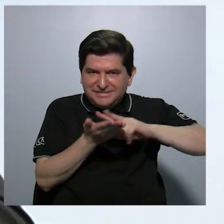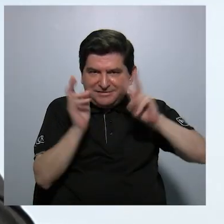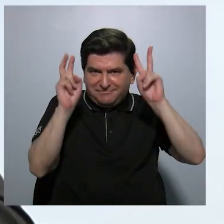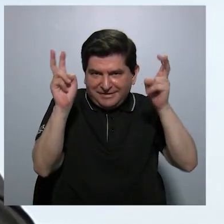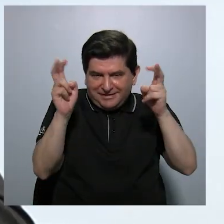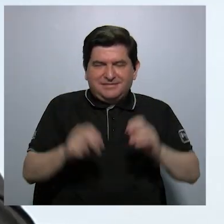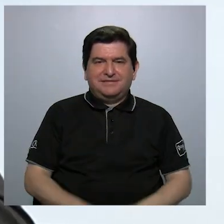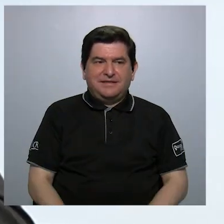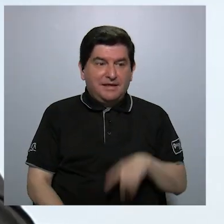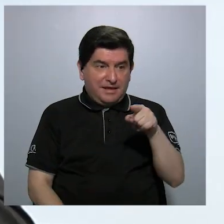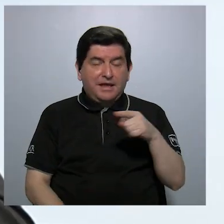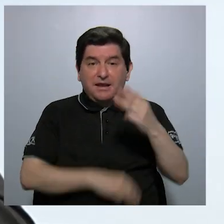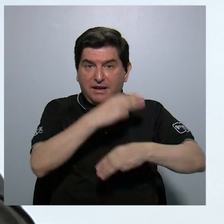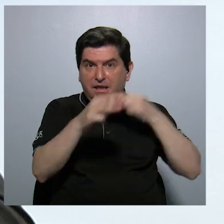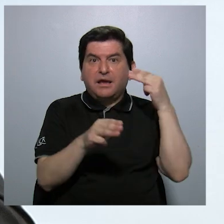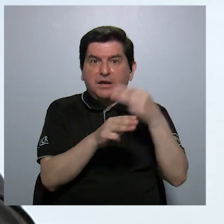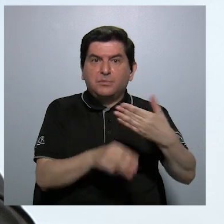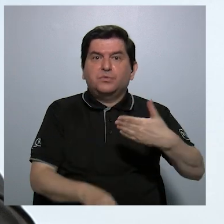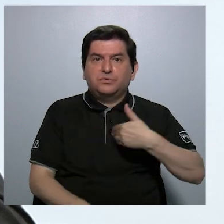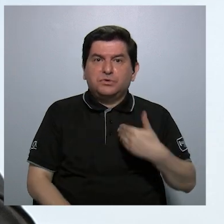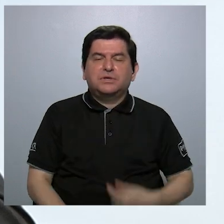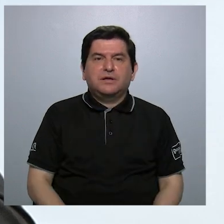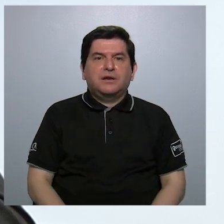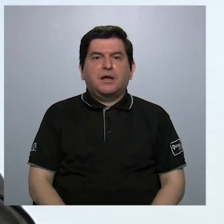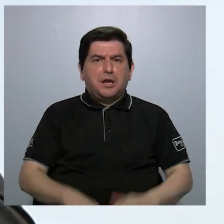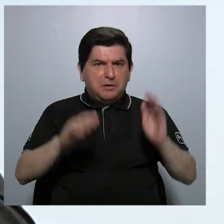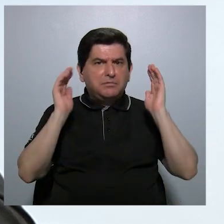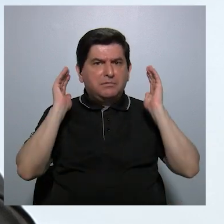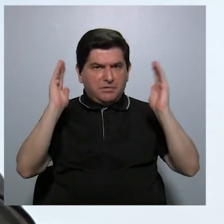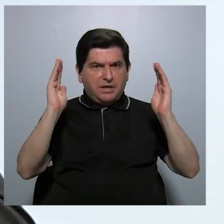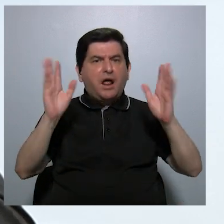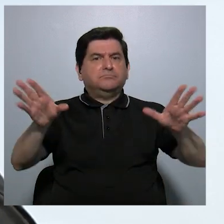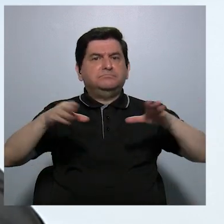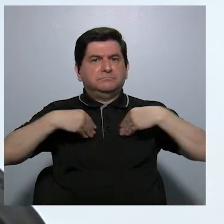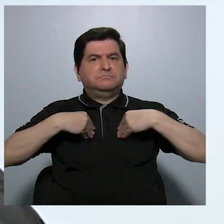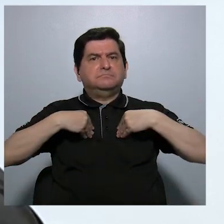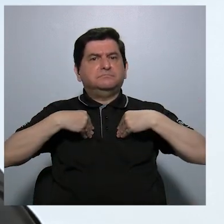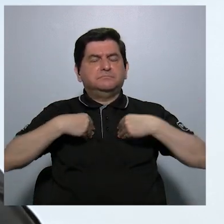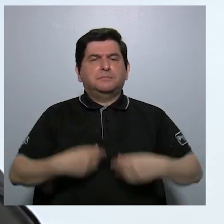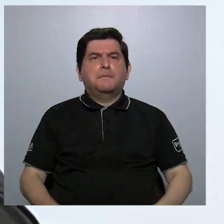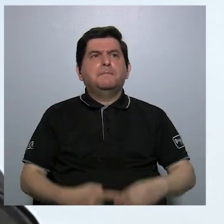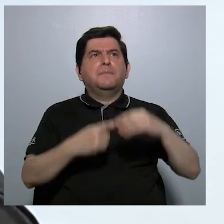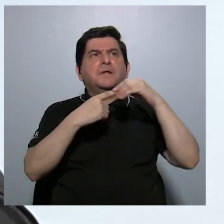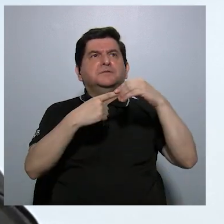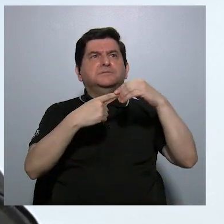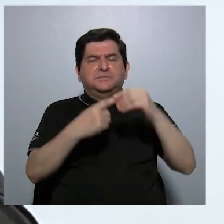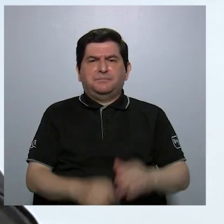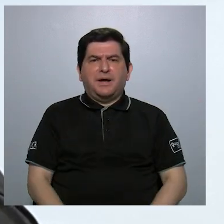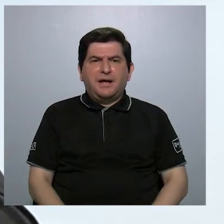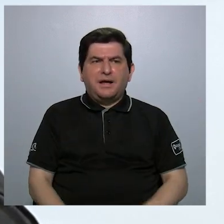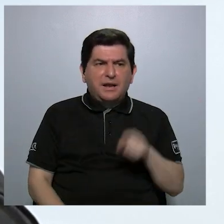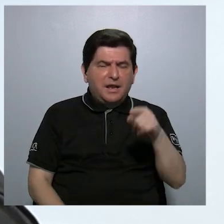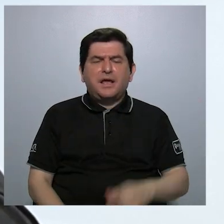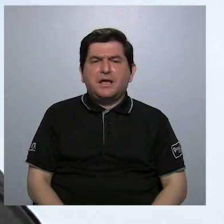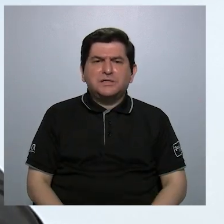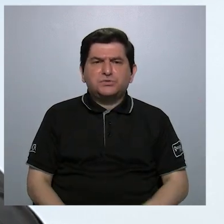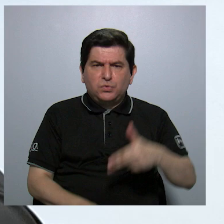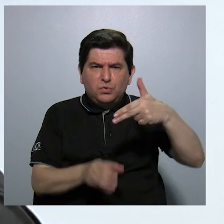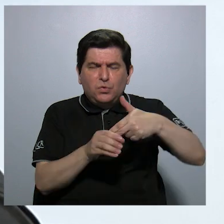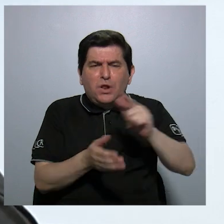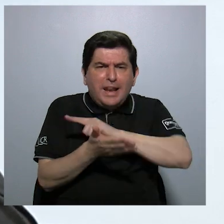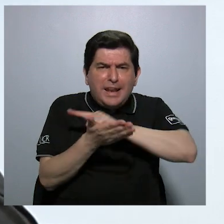verde. El hidrógeno verde a nivel mundial ha tenido una gran aceptación, principalmente porque es un